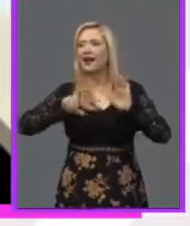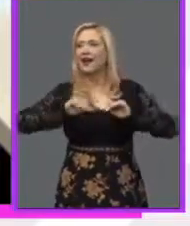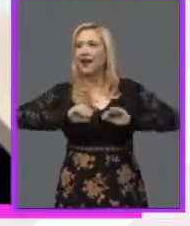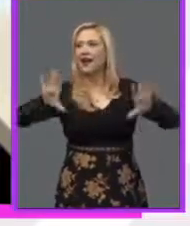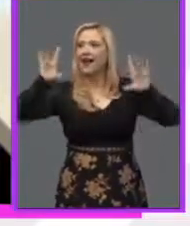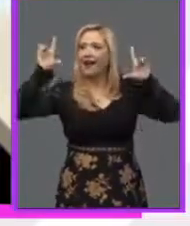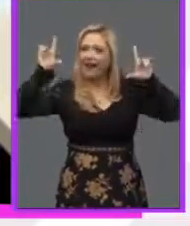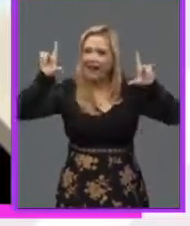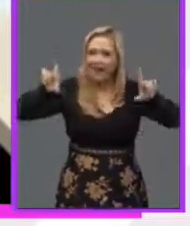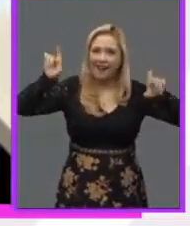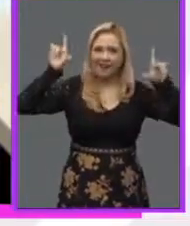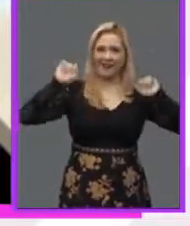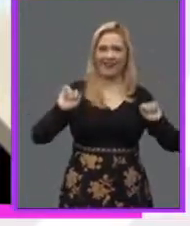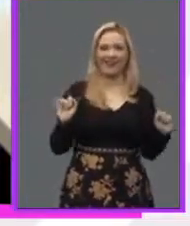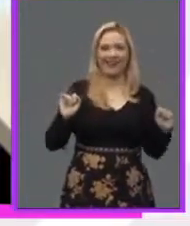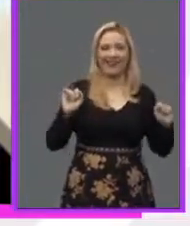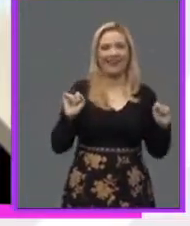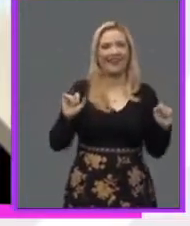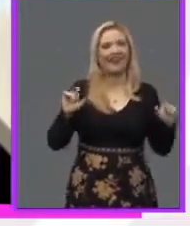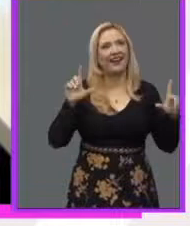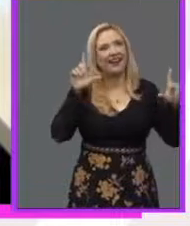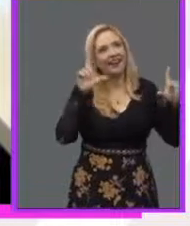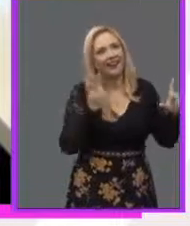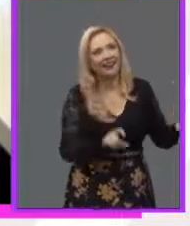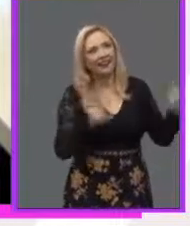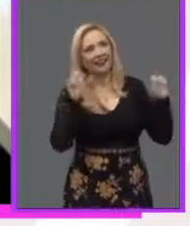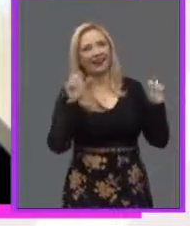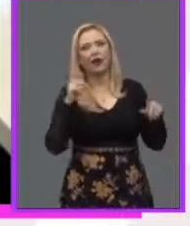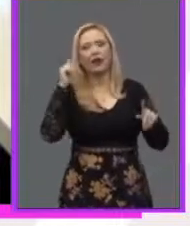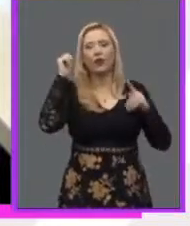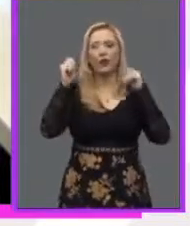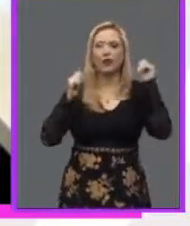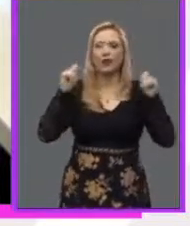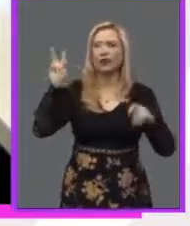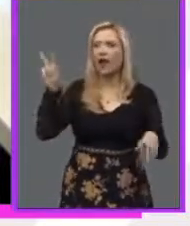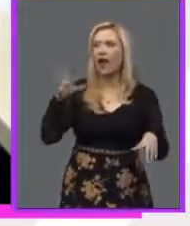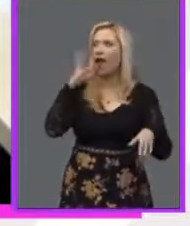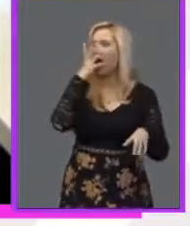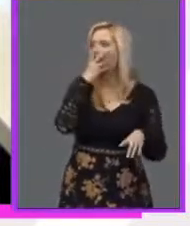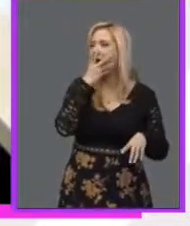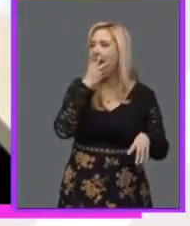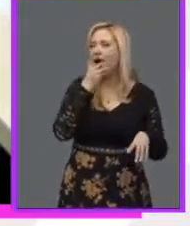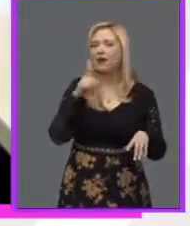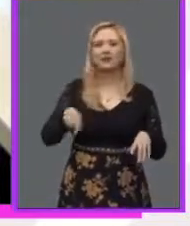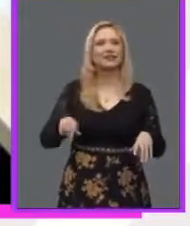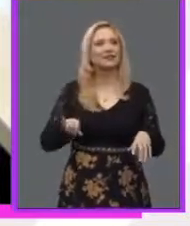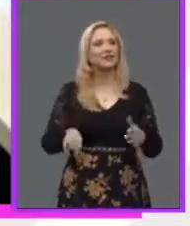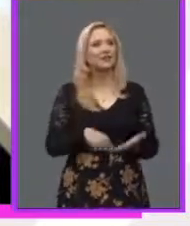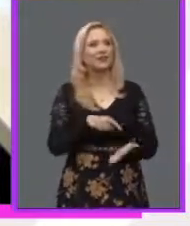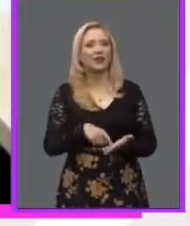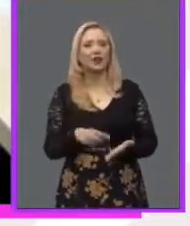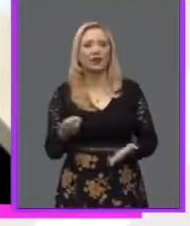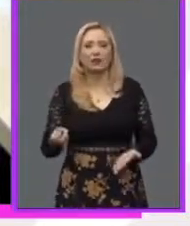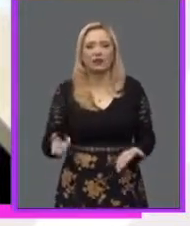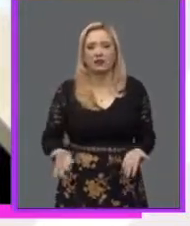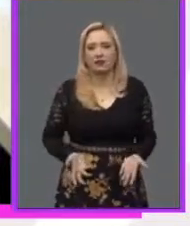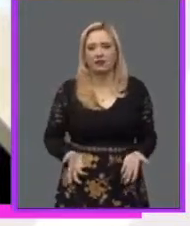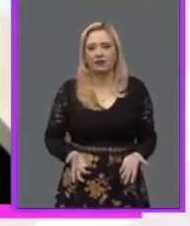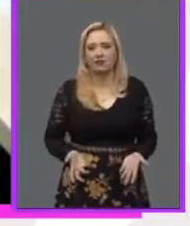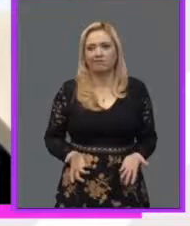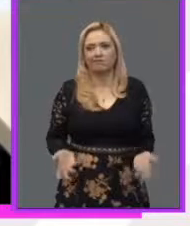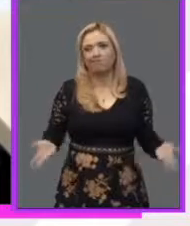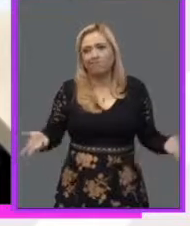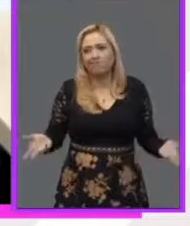que se parezcan a los imaginarios que tienen los turistas, ¿no? Y eso genera como esta paradoja, ¿no?, de